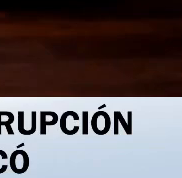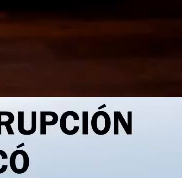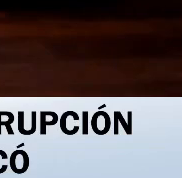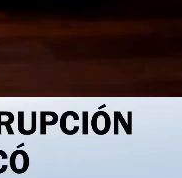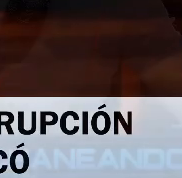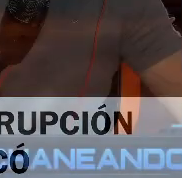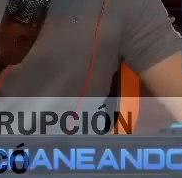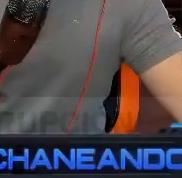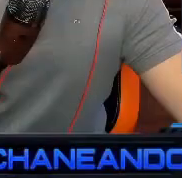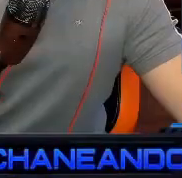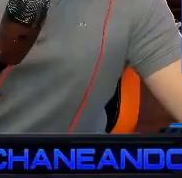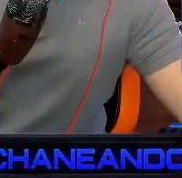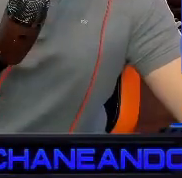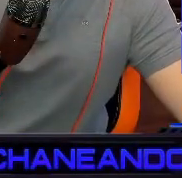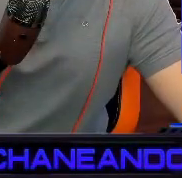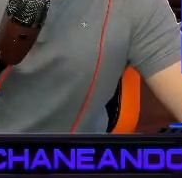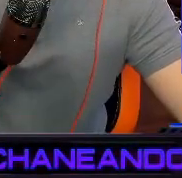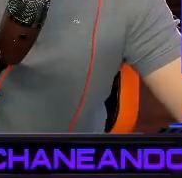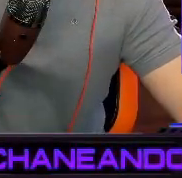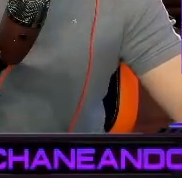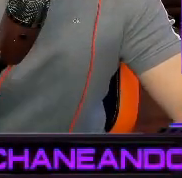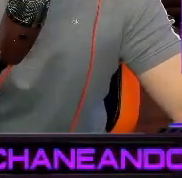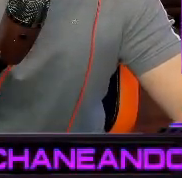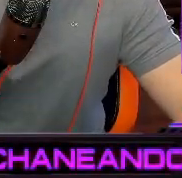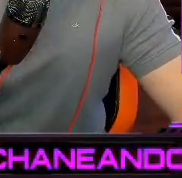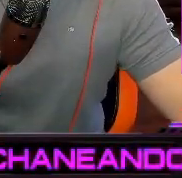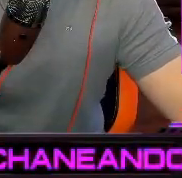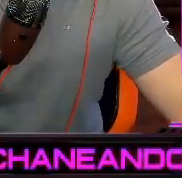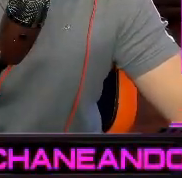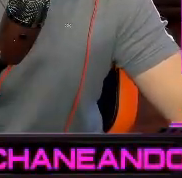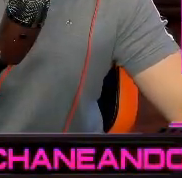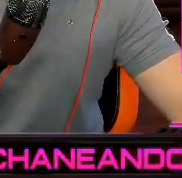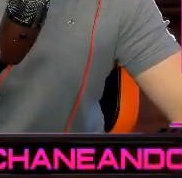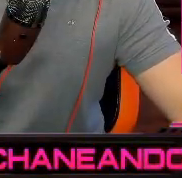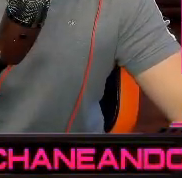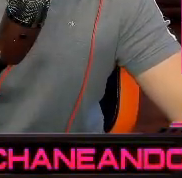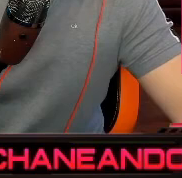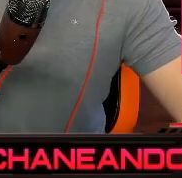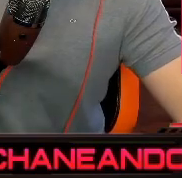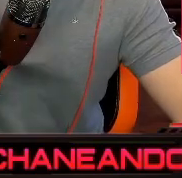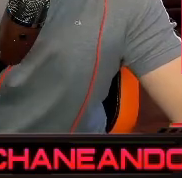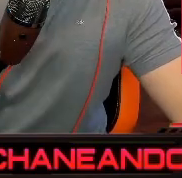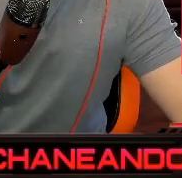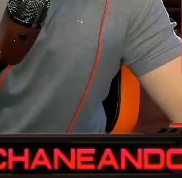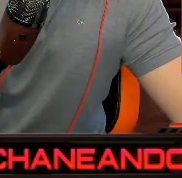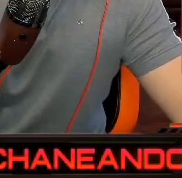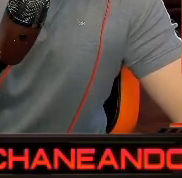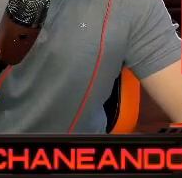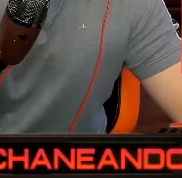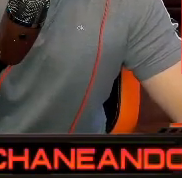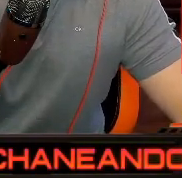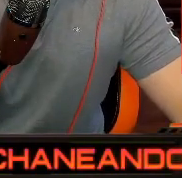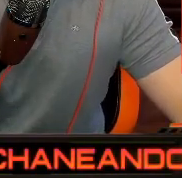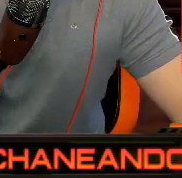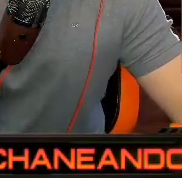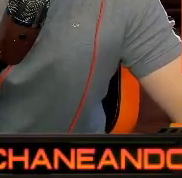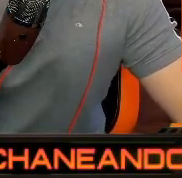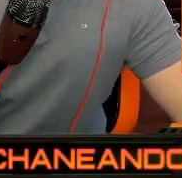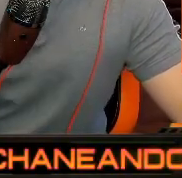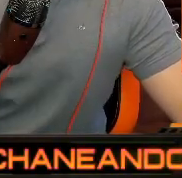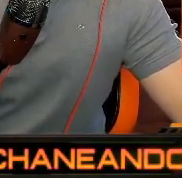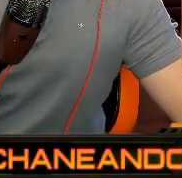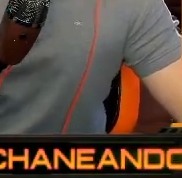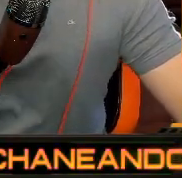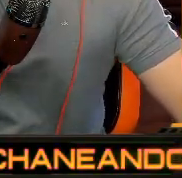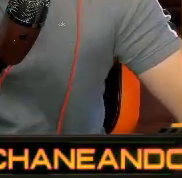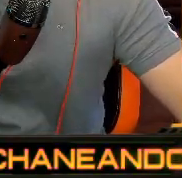las evidencias? ¿La Secretaría de la Función Pública va a entrar en este tema? ¿La Fiscalía? Que paguen con